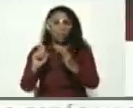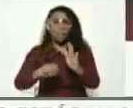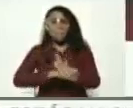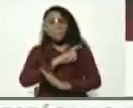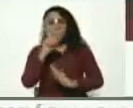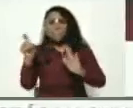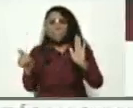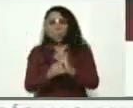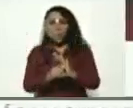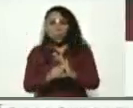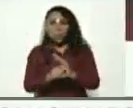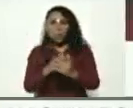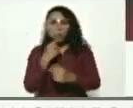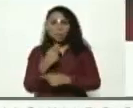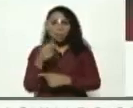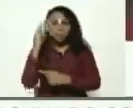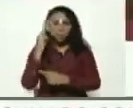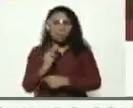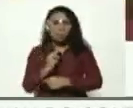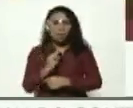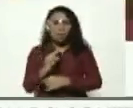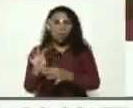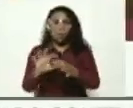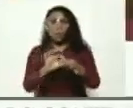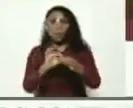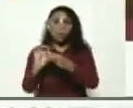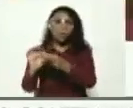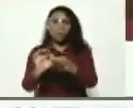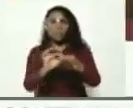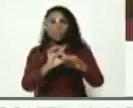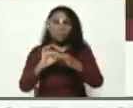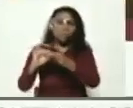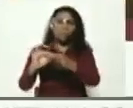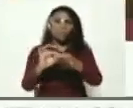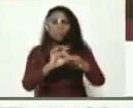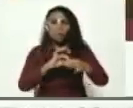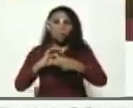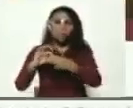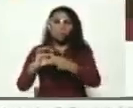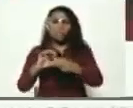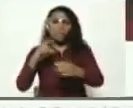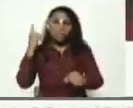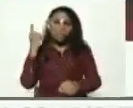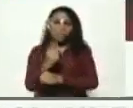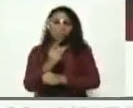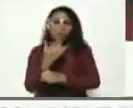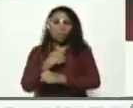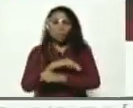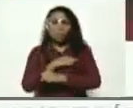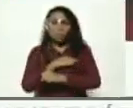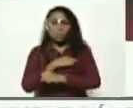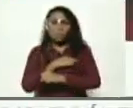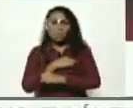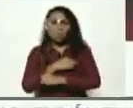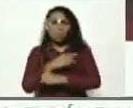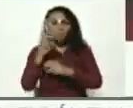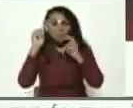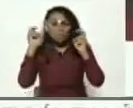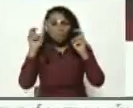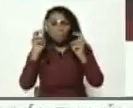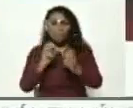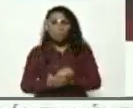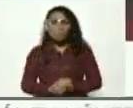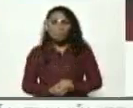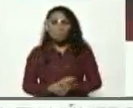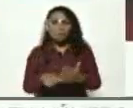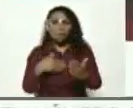absoluta, dice Bolívar, unidad, unidad, unidad debe ser nuestra divisa.